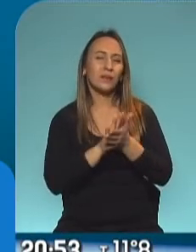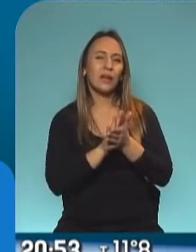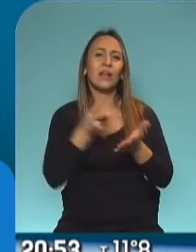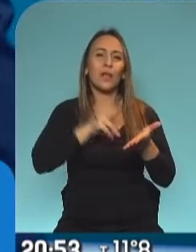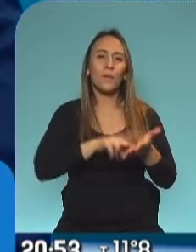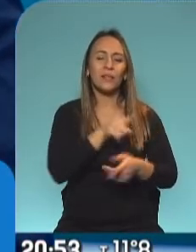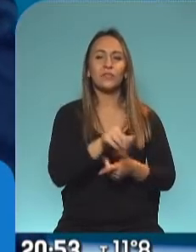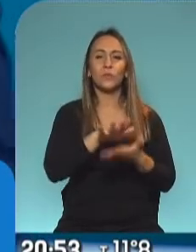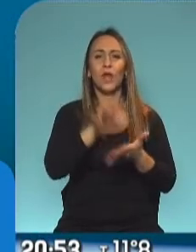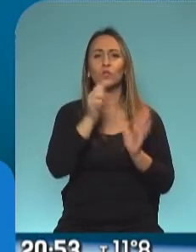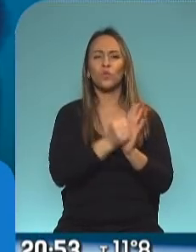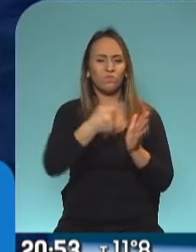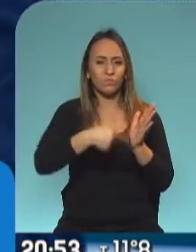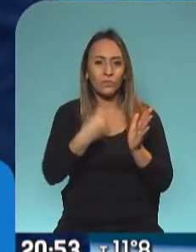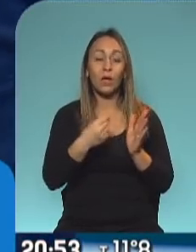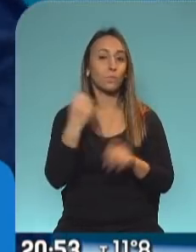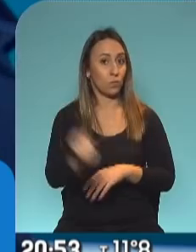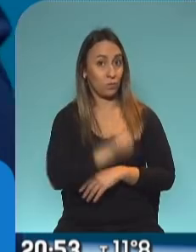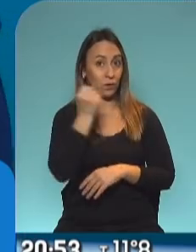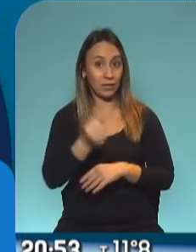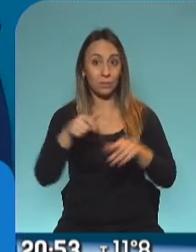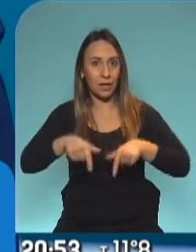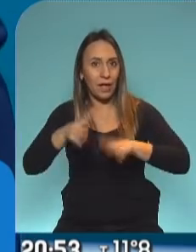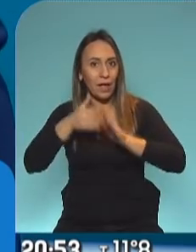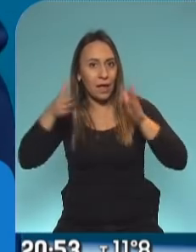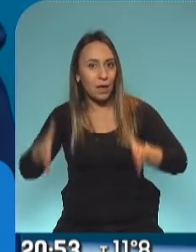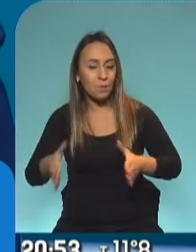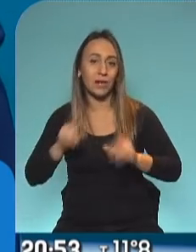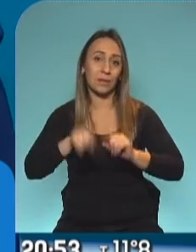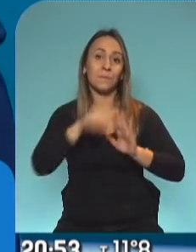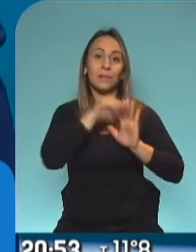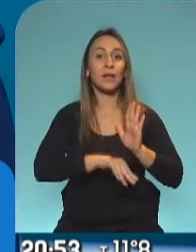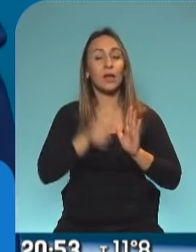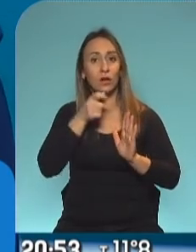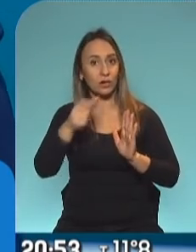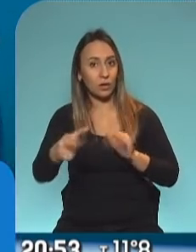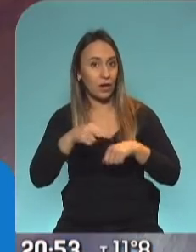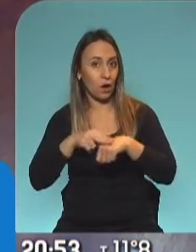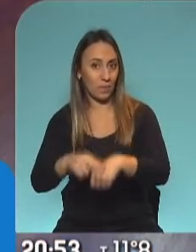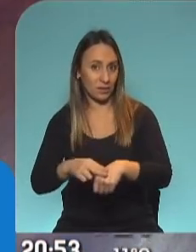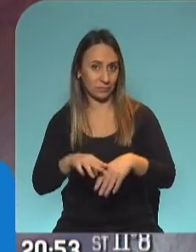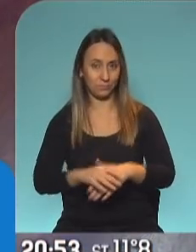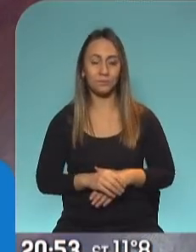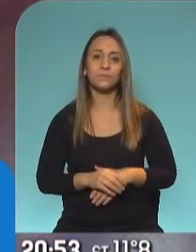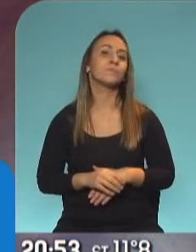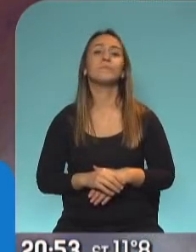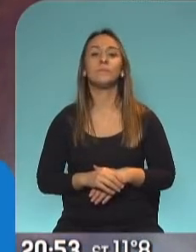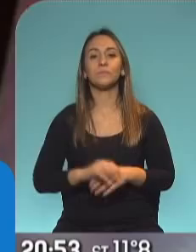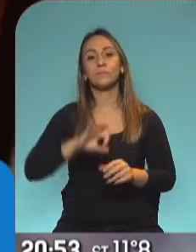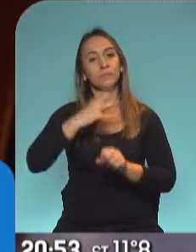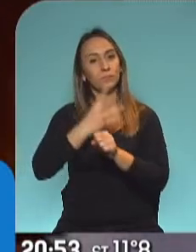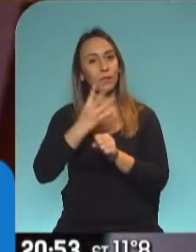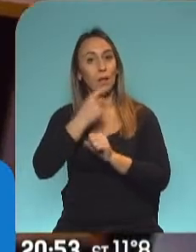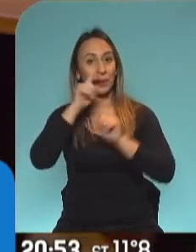importante. Muy importante. Claro, para no corrernos de la época y para no corrernos de recomendaciones y de necesidades de este momento. Cuarta pregunta del